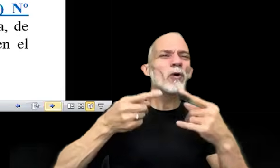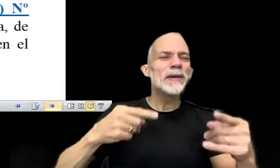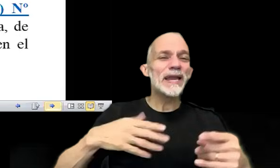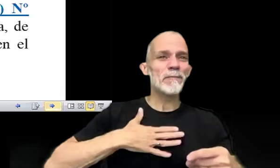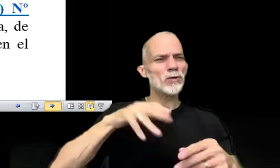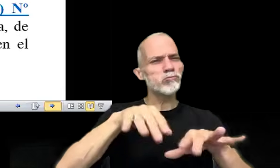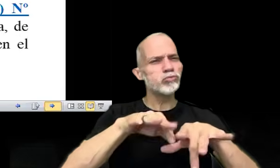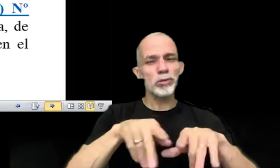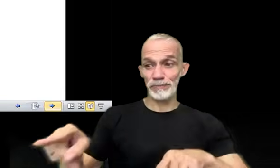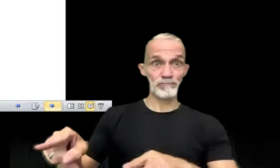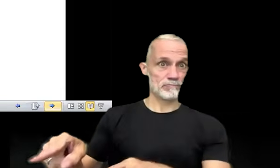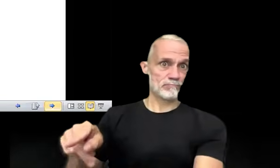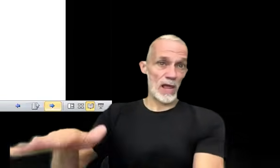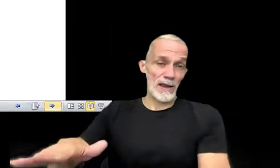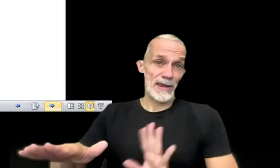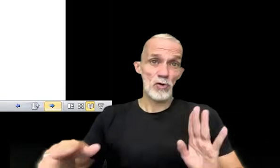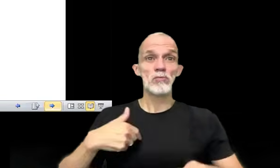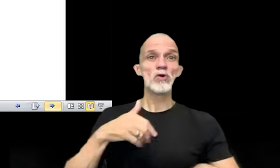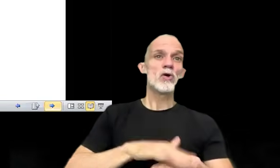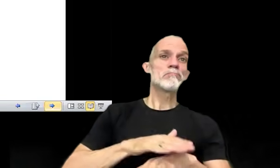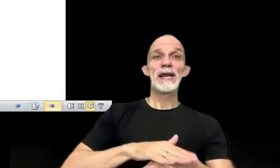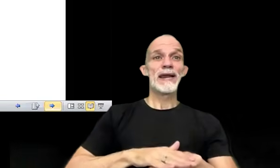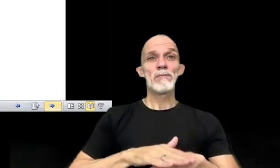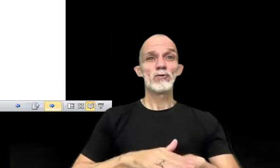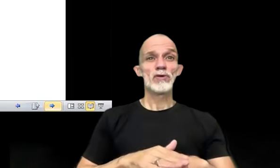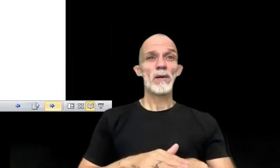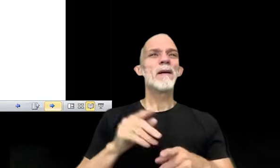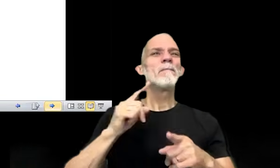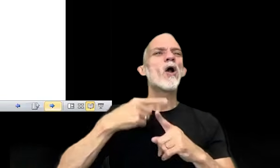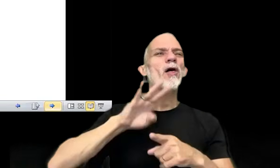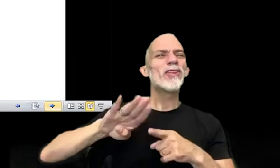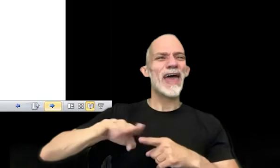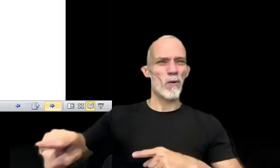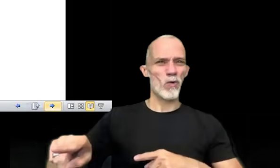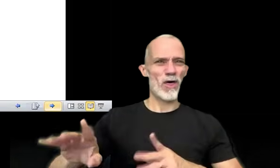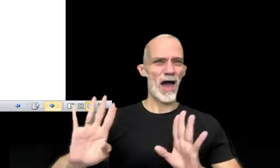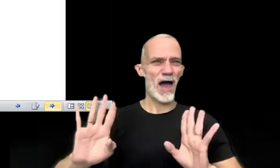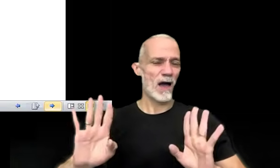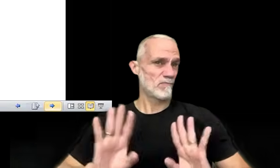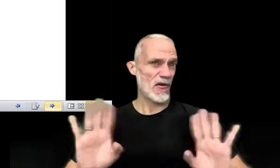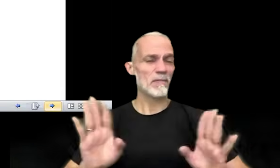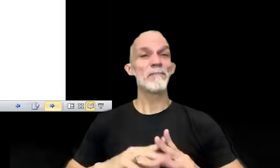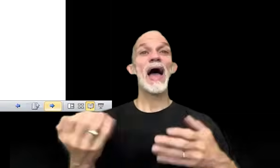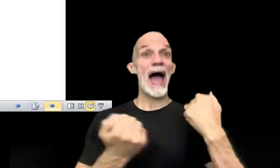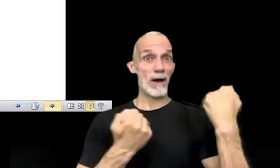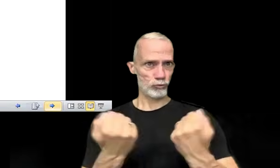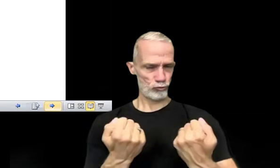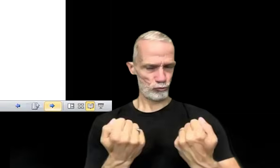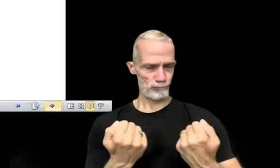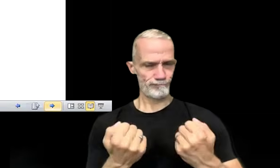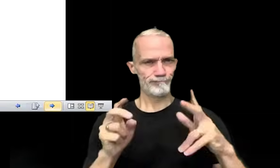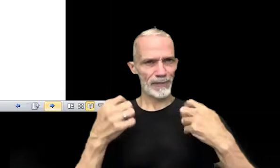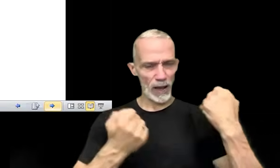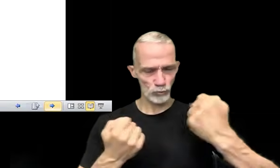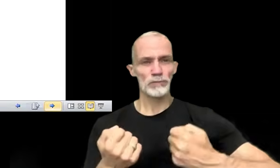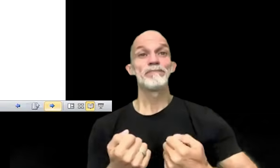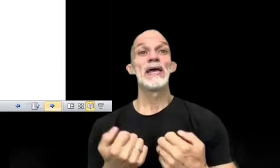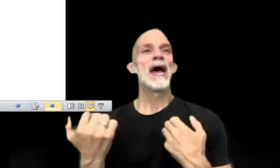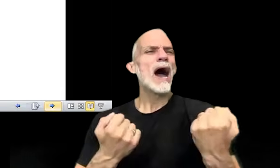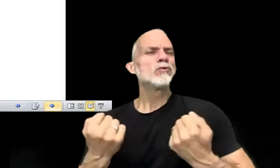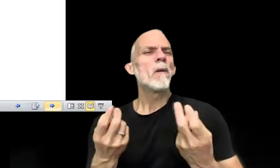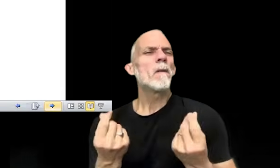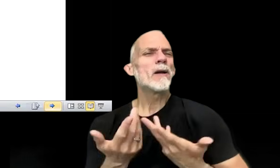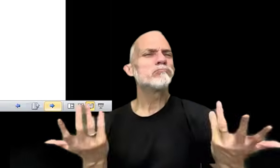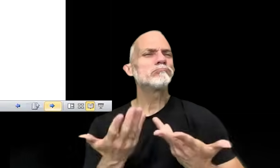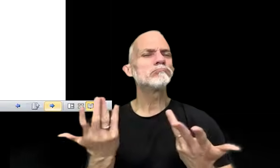personales, y el papá funcionará como un responsable por deuda ajena. Automotor. Automotores nos dice